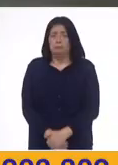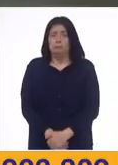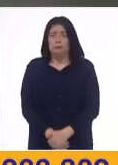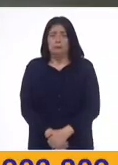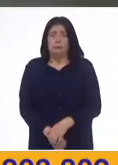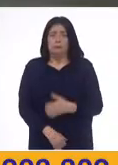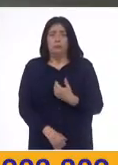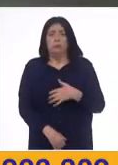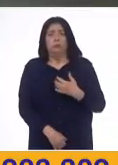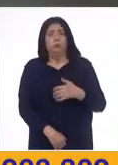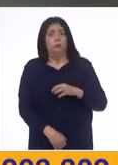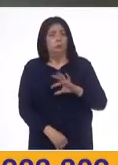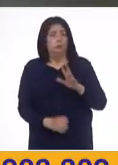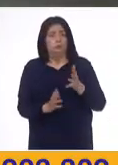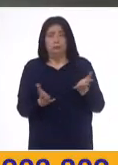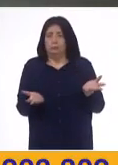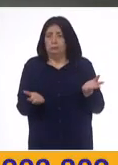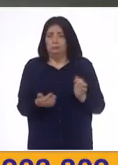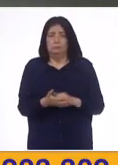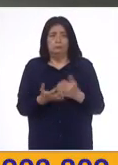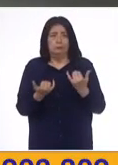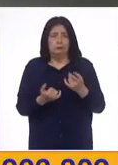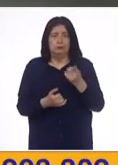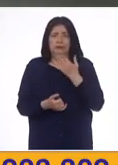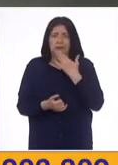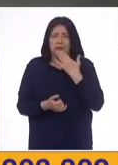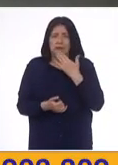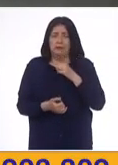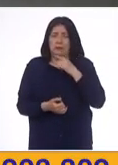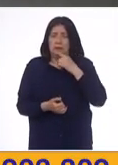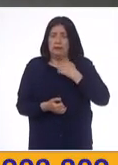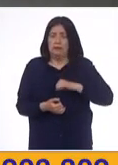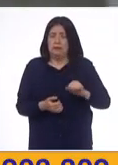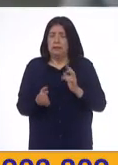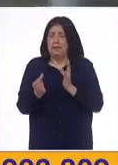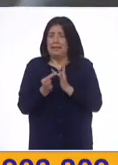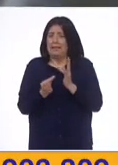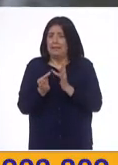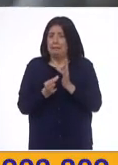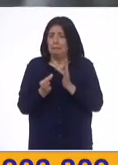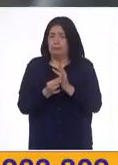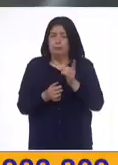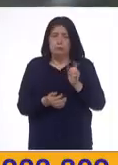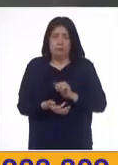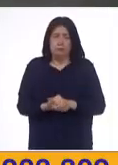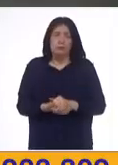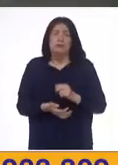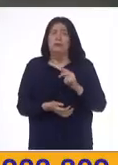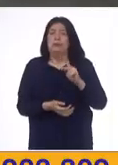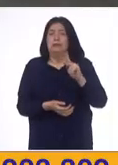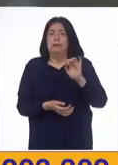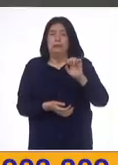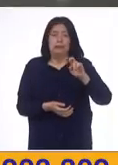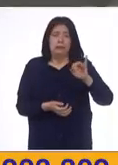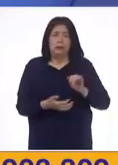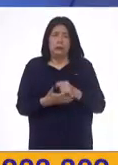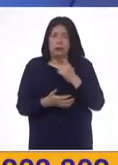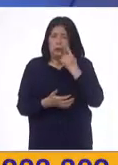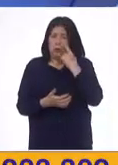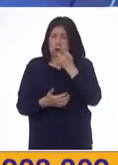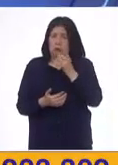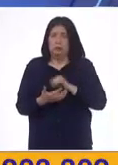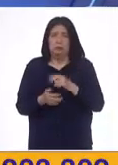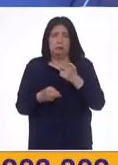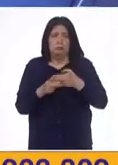La delincuencia no descansa. Esta vez le tocó el turno a la hija de la esposa de Kenji Fujimori y conocida figura de Instagram,